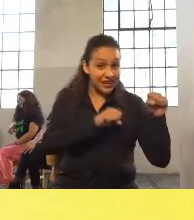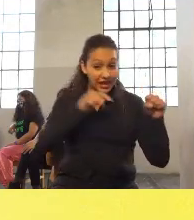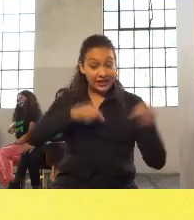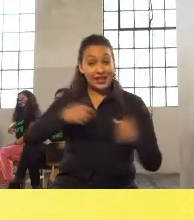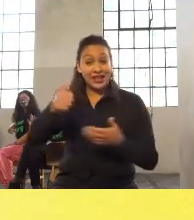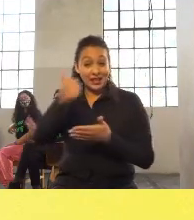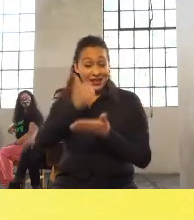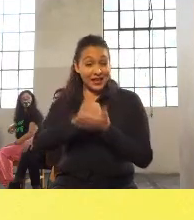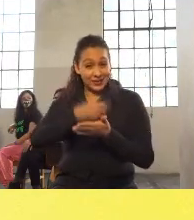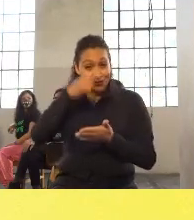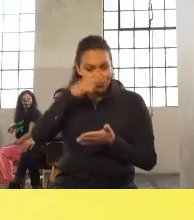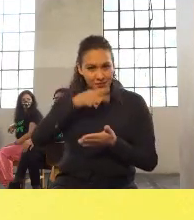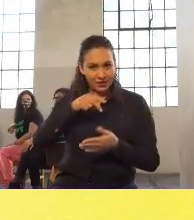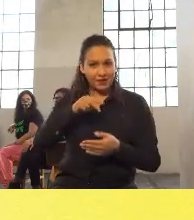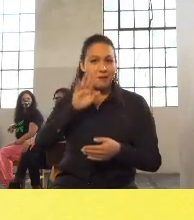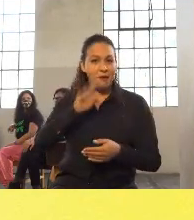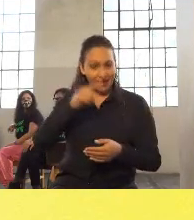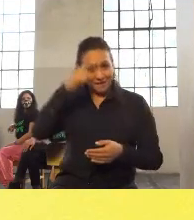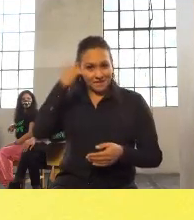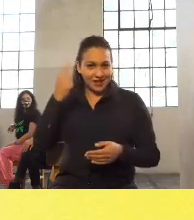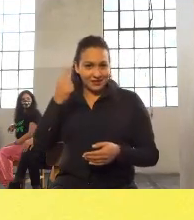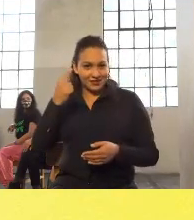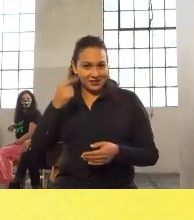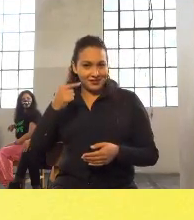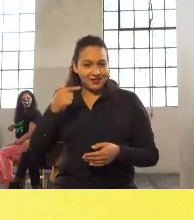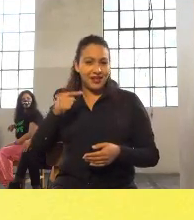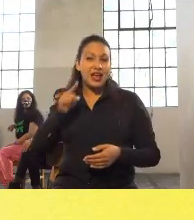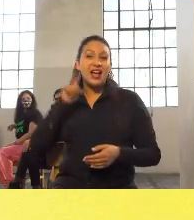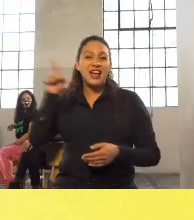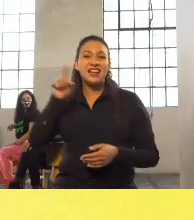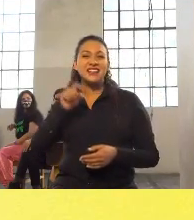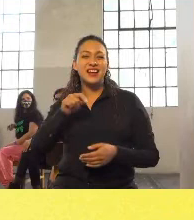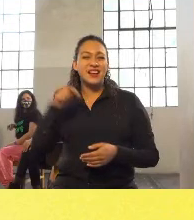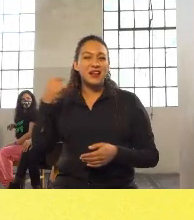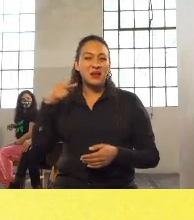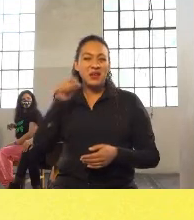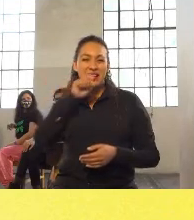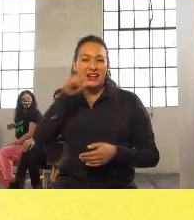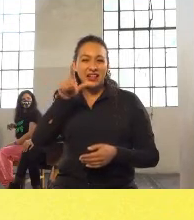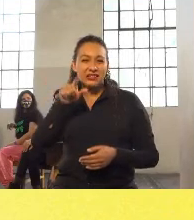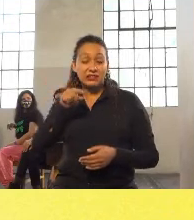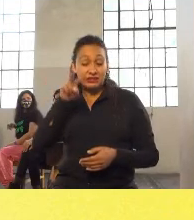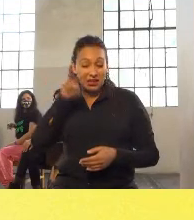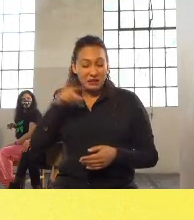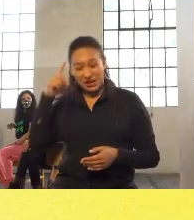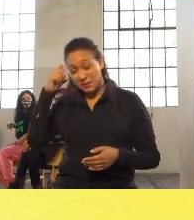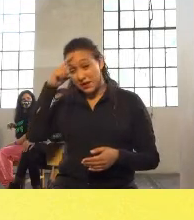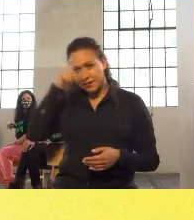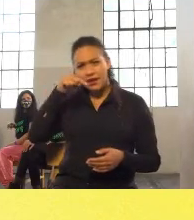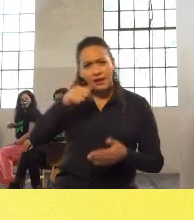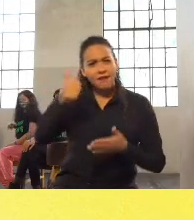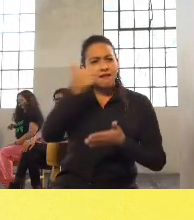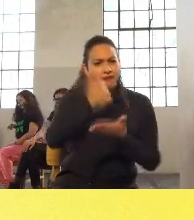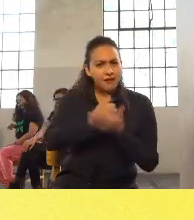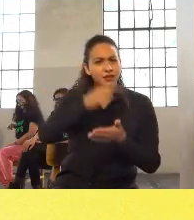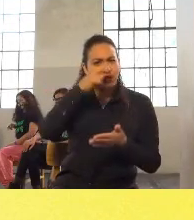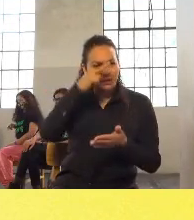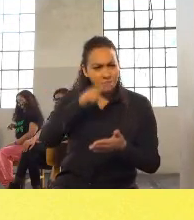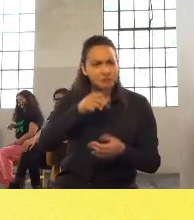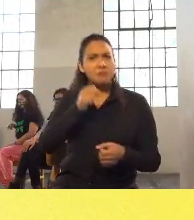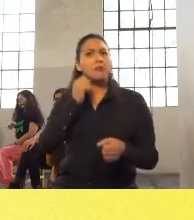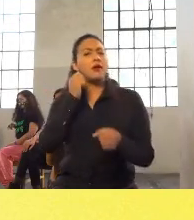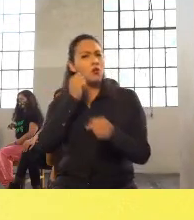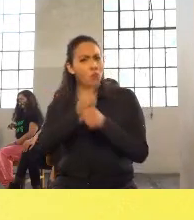Jalisco. Yo soy de los Altos de Jalisco, ¿no? Entonces, el que otras mujeres de otros contextos, en donde